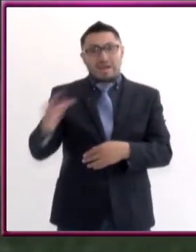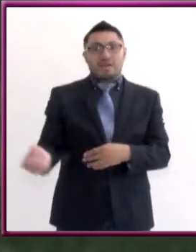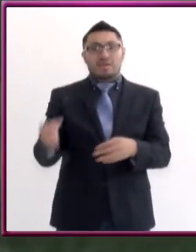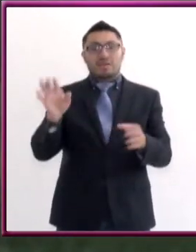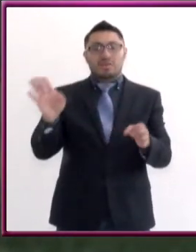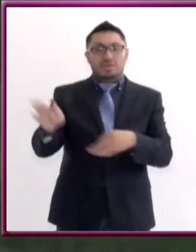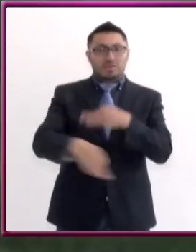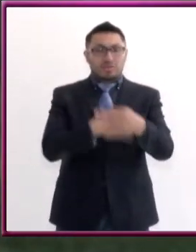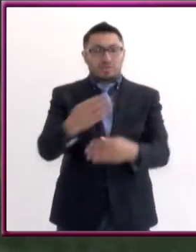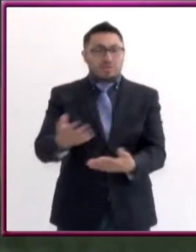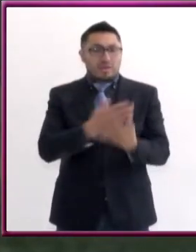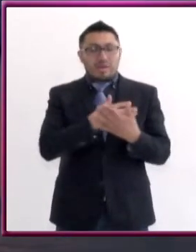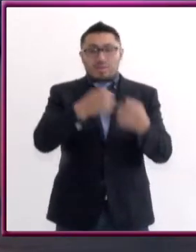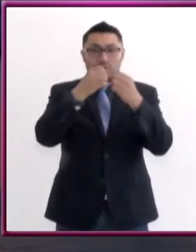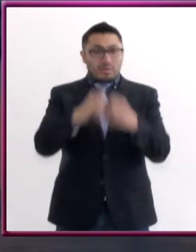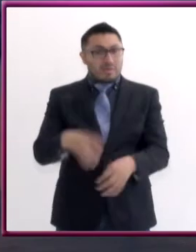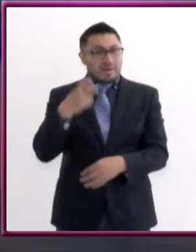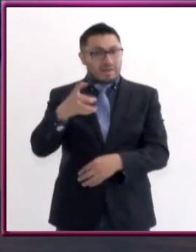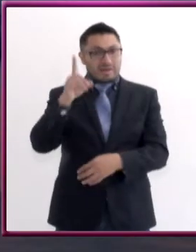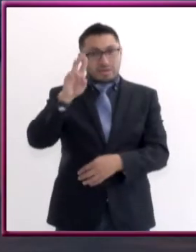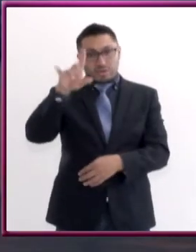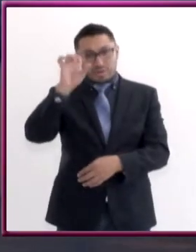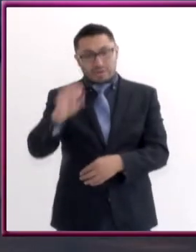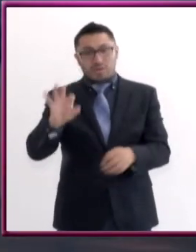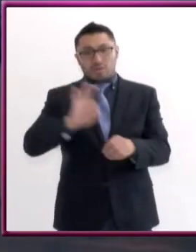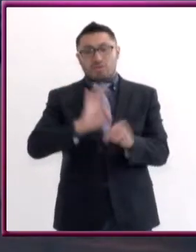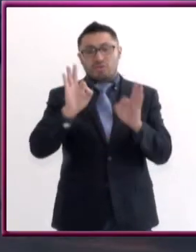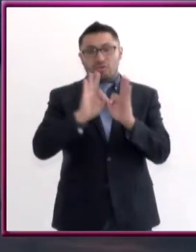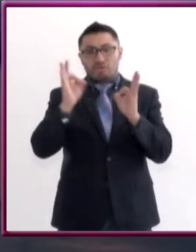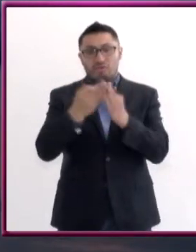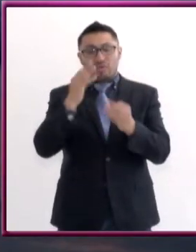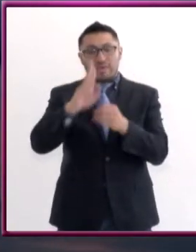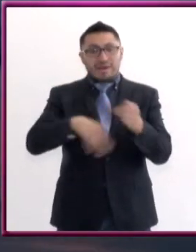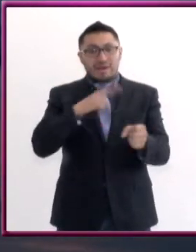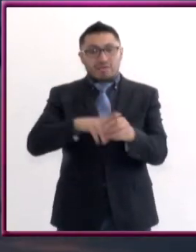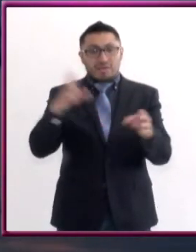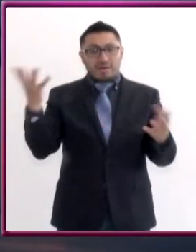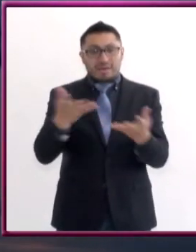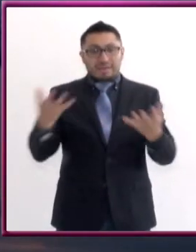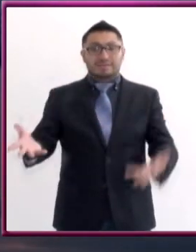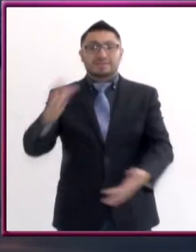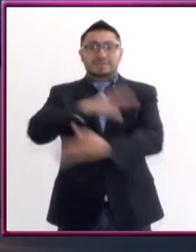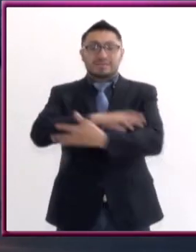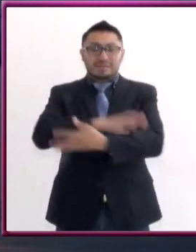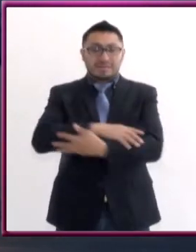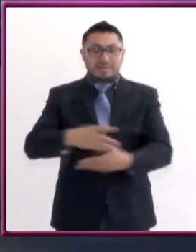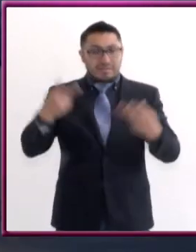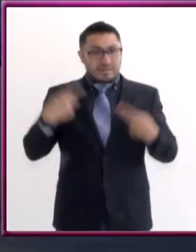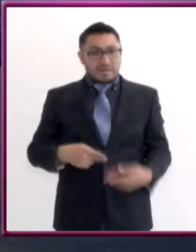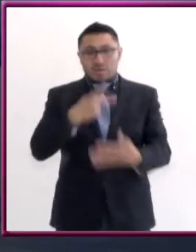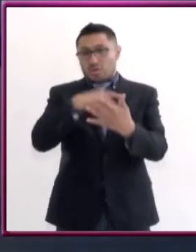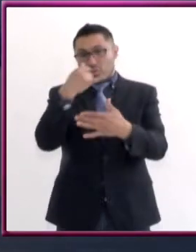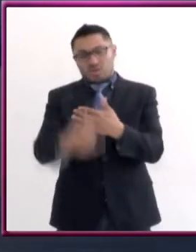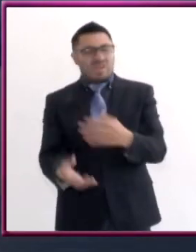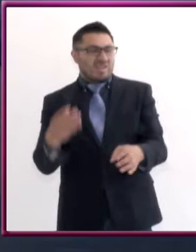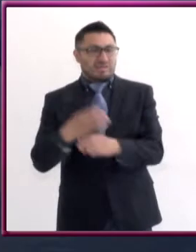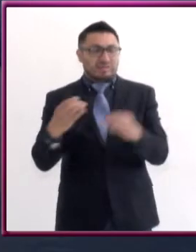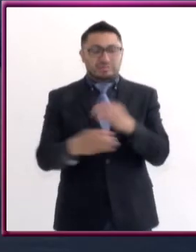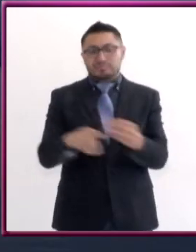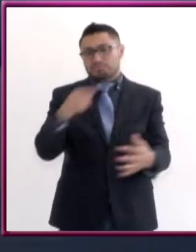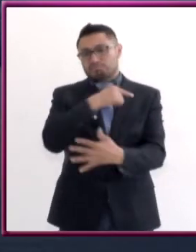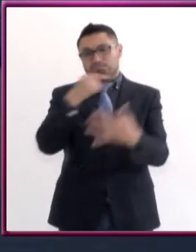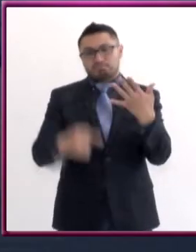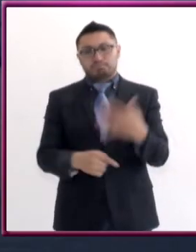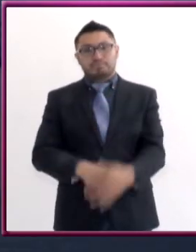es el precio que pagamos por el amor, y es una consecuencia natural de crear lazos emocionales con las personas, los proyectos y